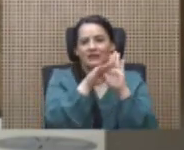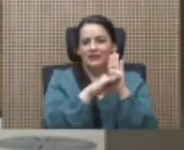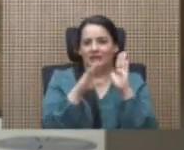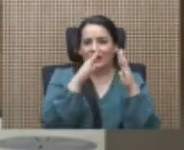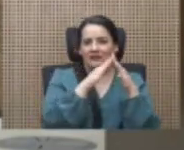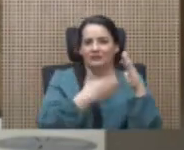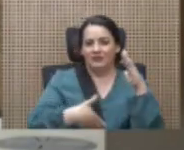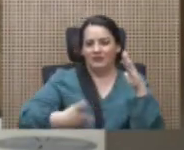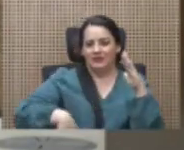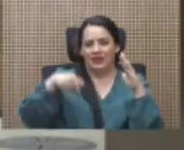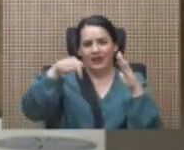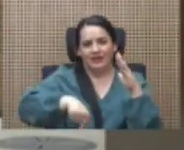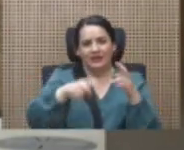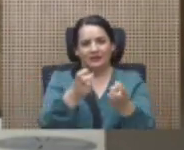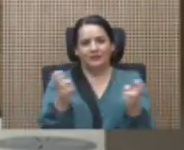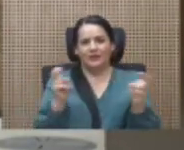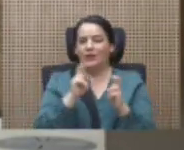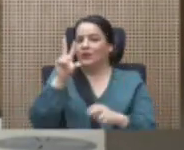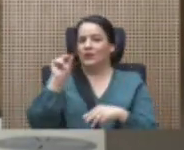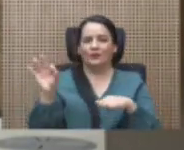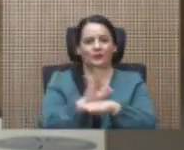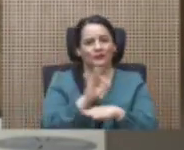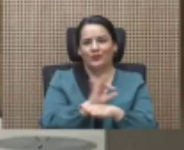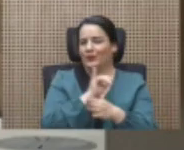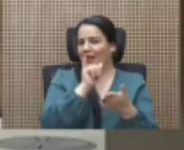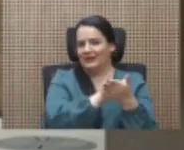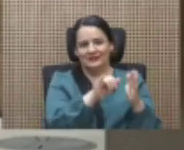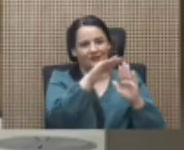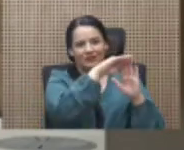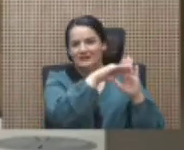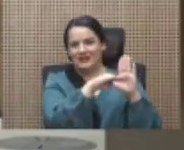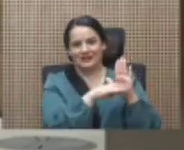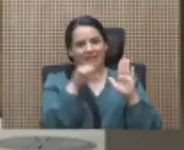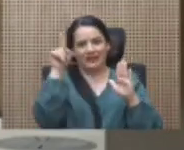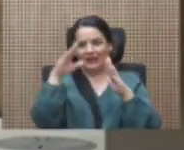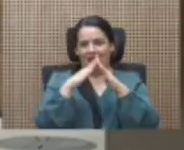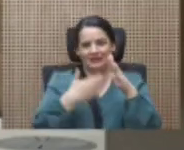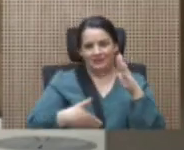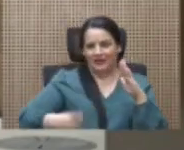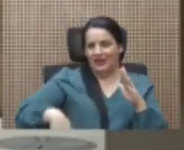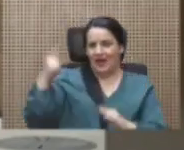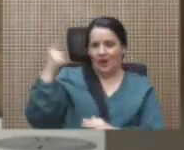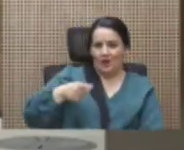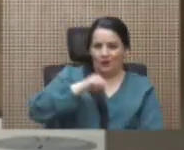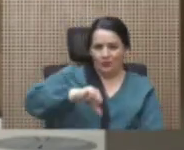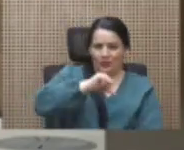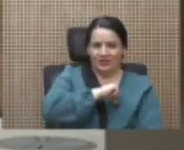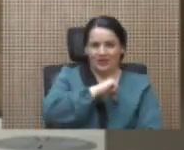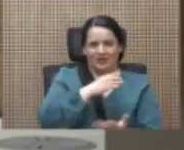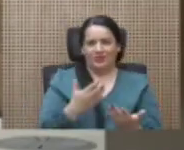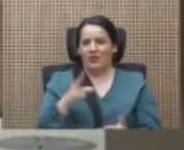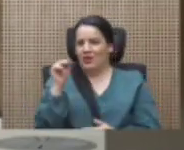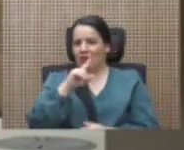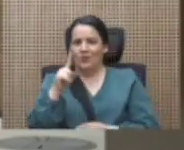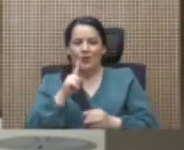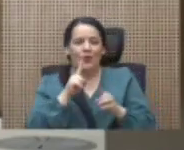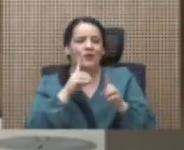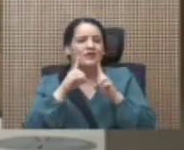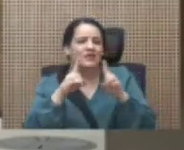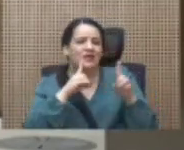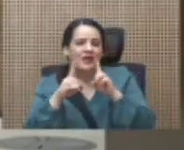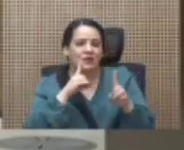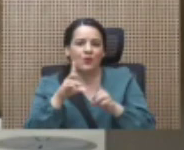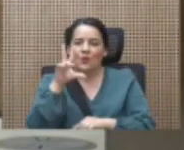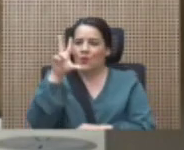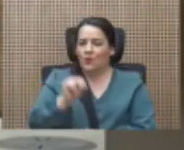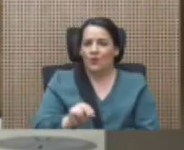este plenario no funciona esta receta la receta es la autoritarismo la receta del no diálogo la receta